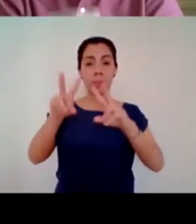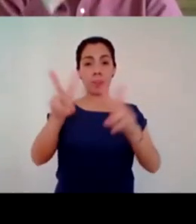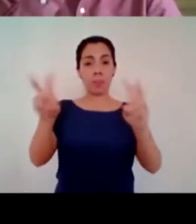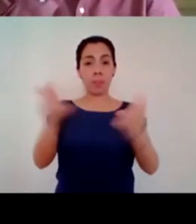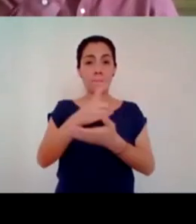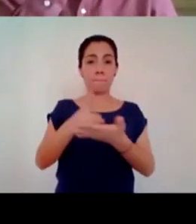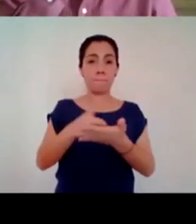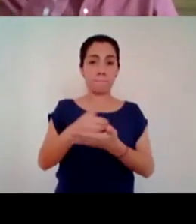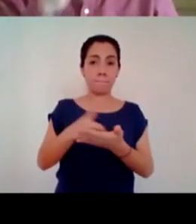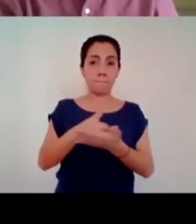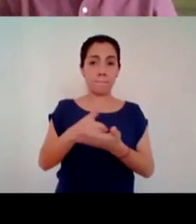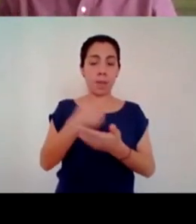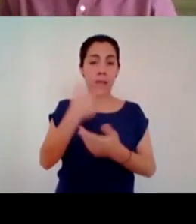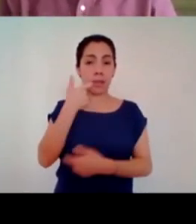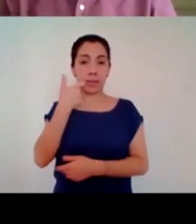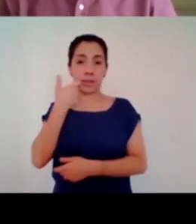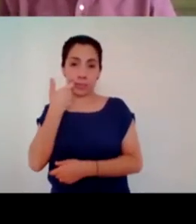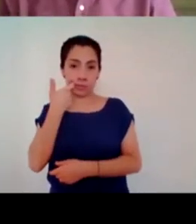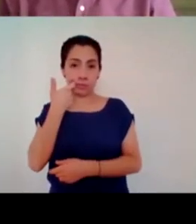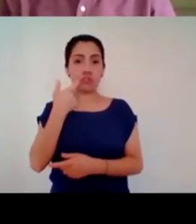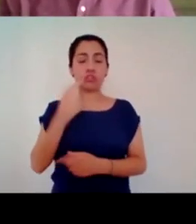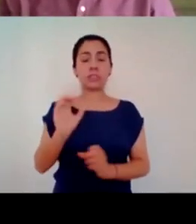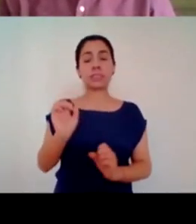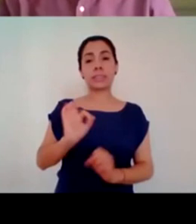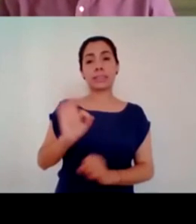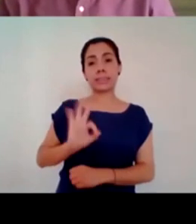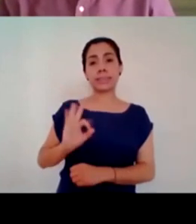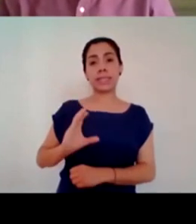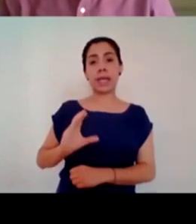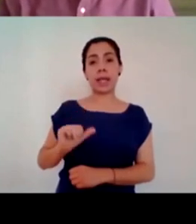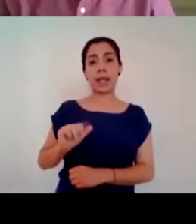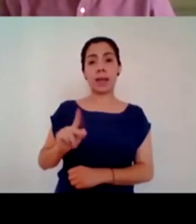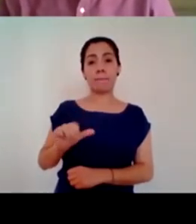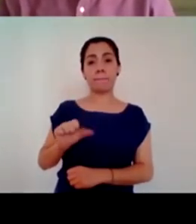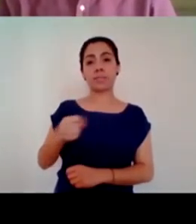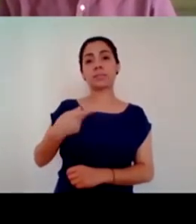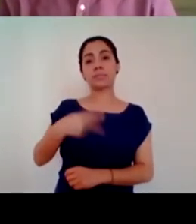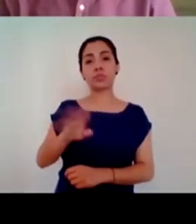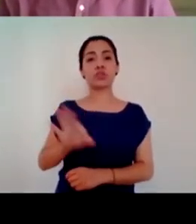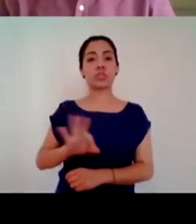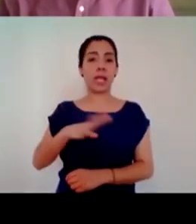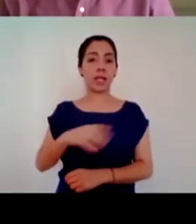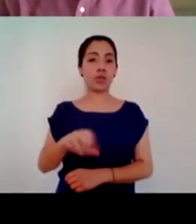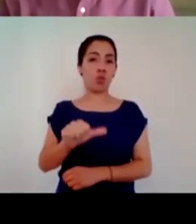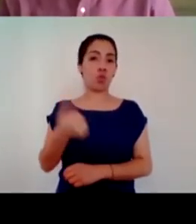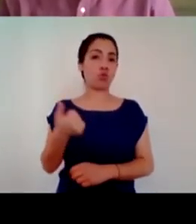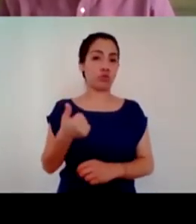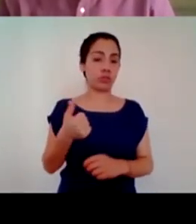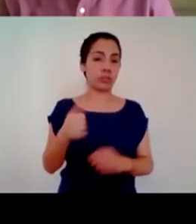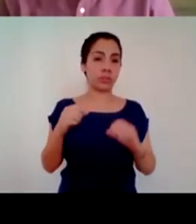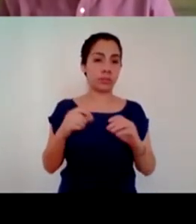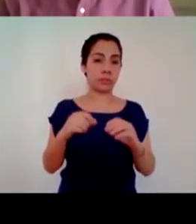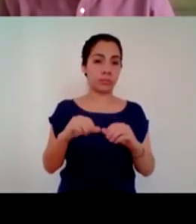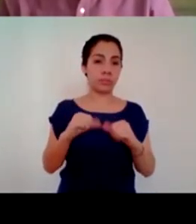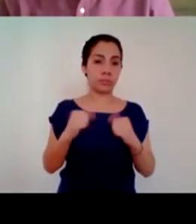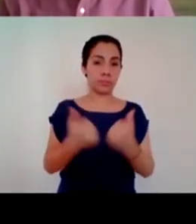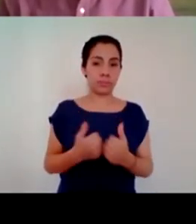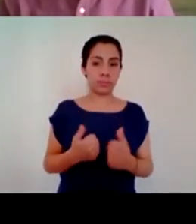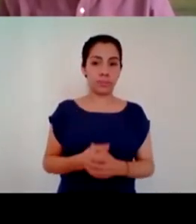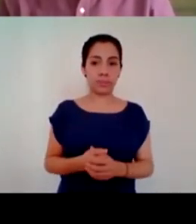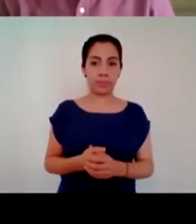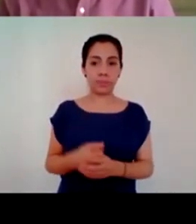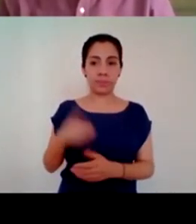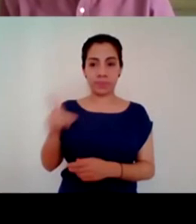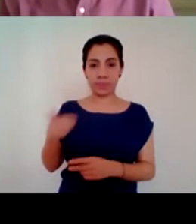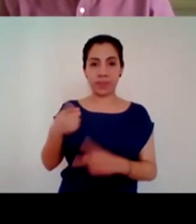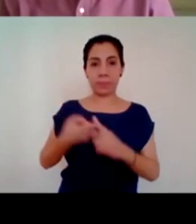haber más. Muchísimas gracias. Si quieren empezamos, magistrado, me permite, empezamos por Carla, que hace mucho que no